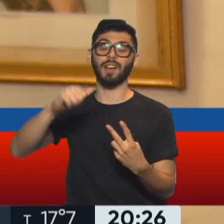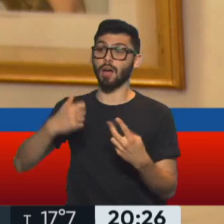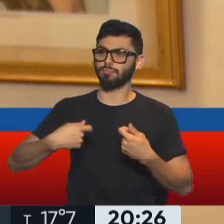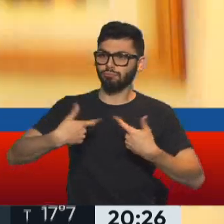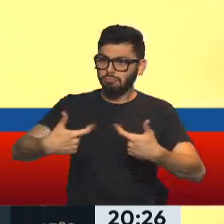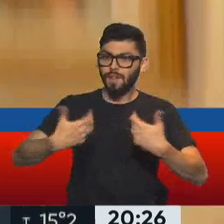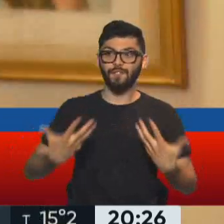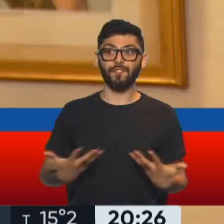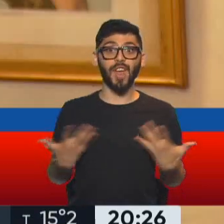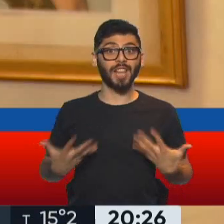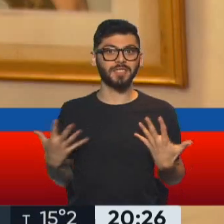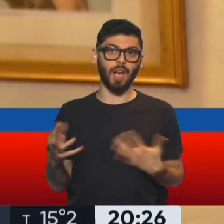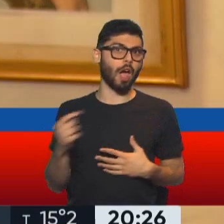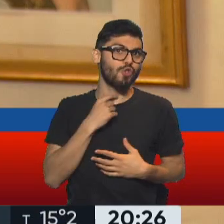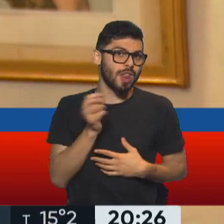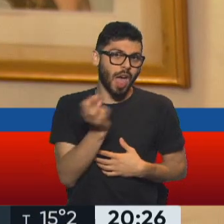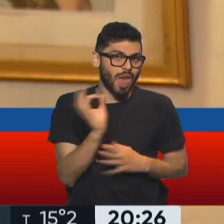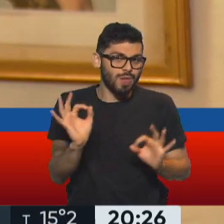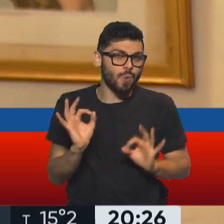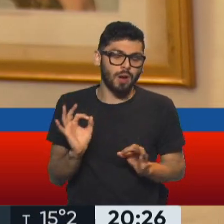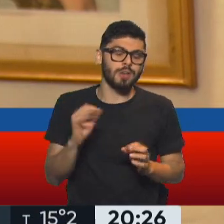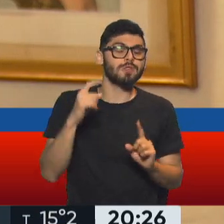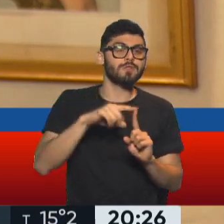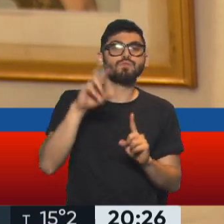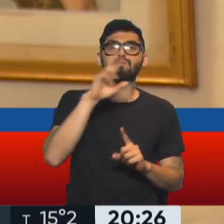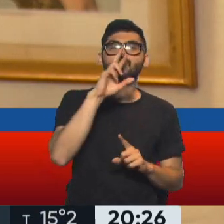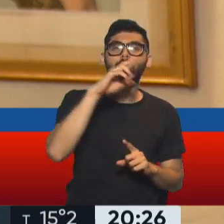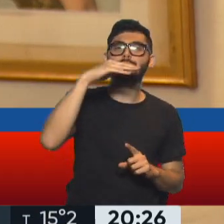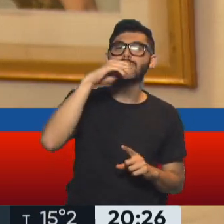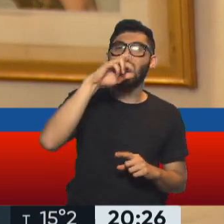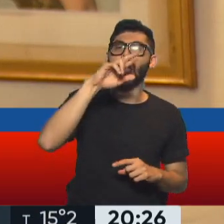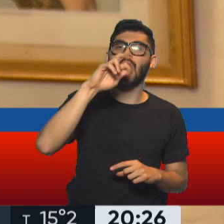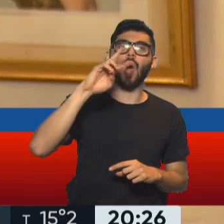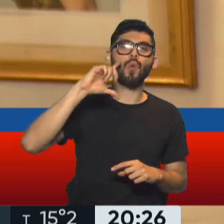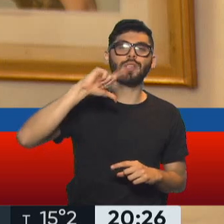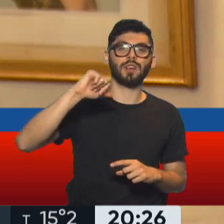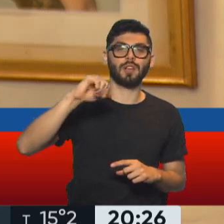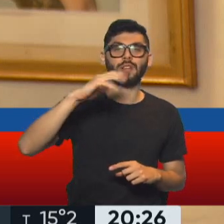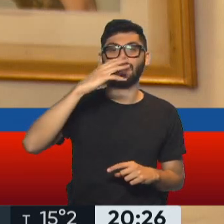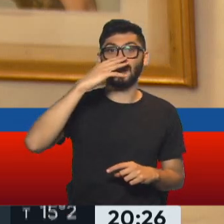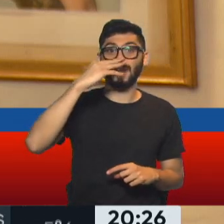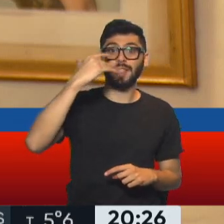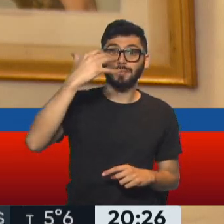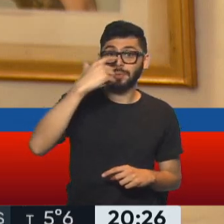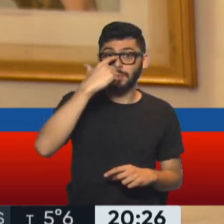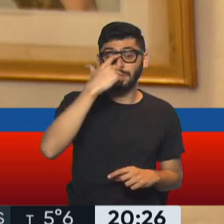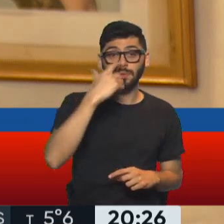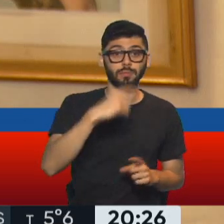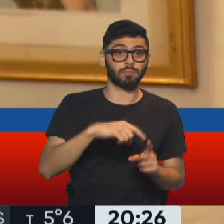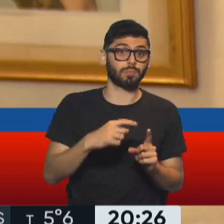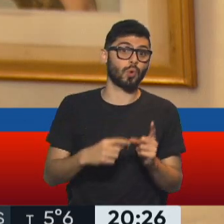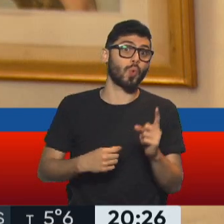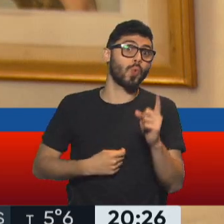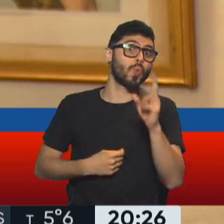a ese mundo. Y me parece que la Mujer Maravilla después se encarnó en alguien que hasta ese momento era una de las